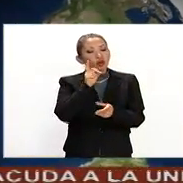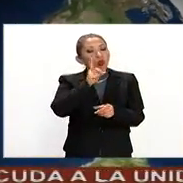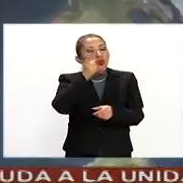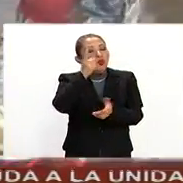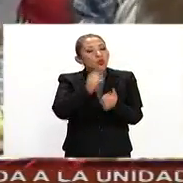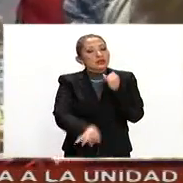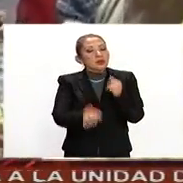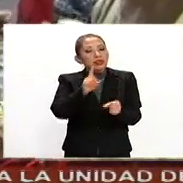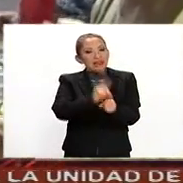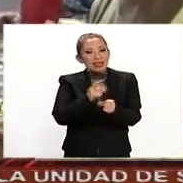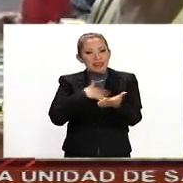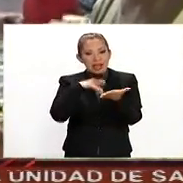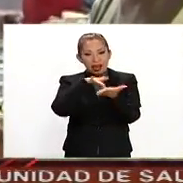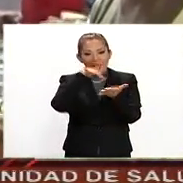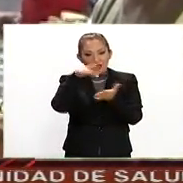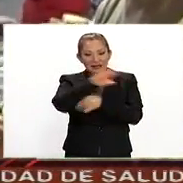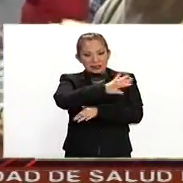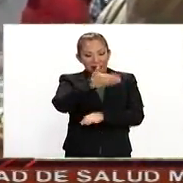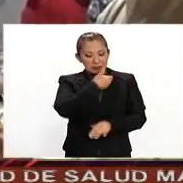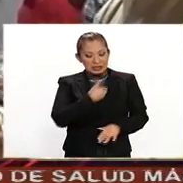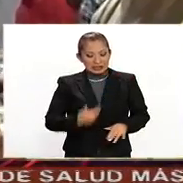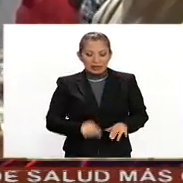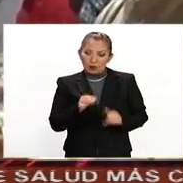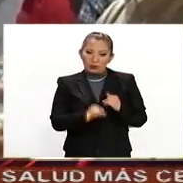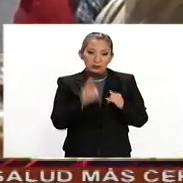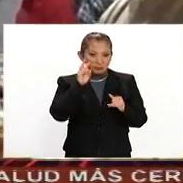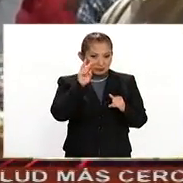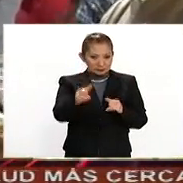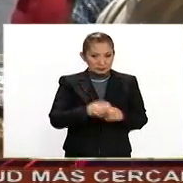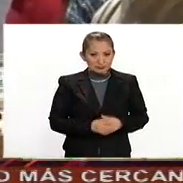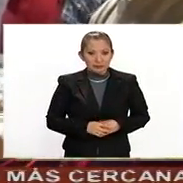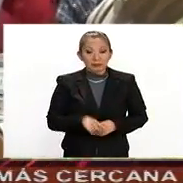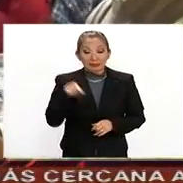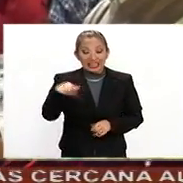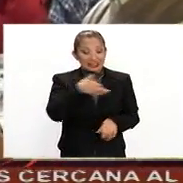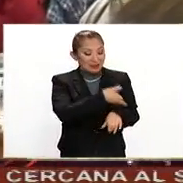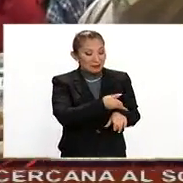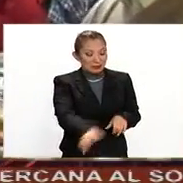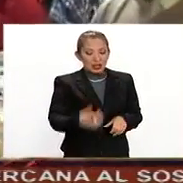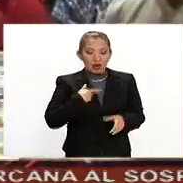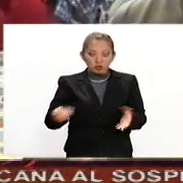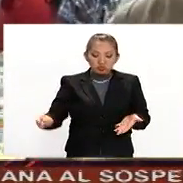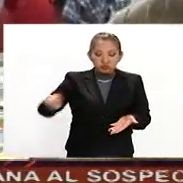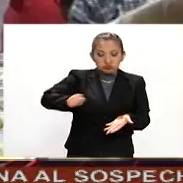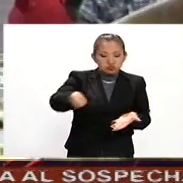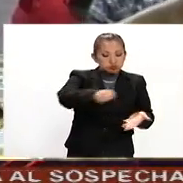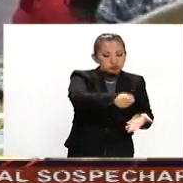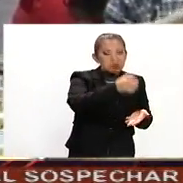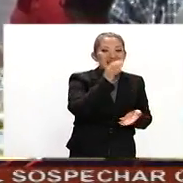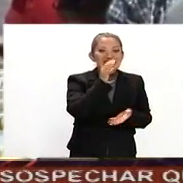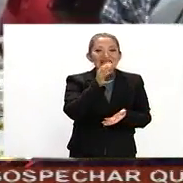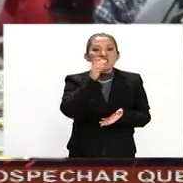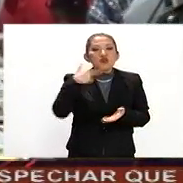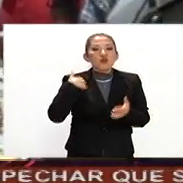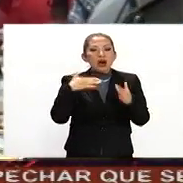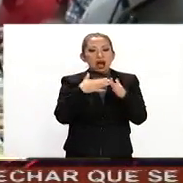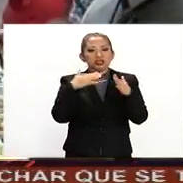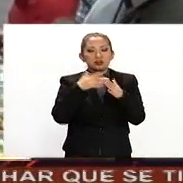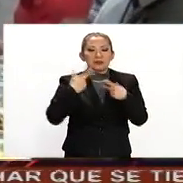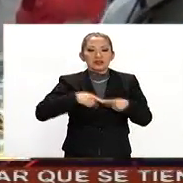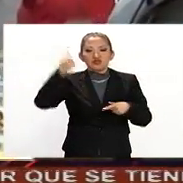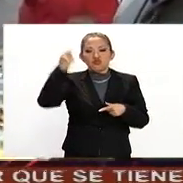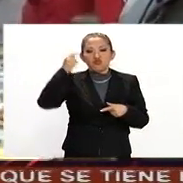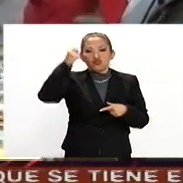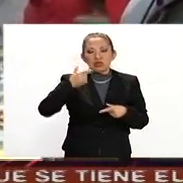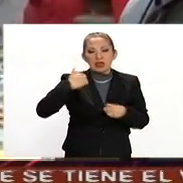día de acción de gracias ya como presidente, lo ve usted. Él y su familia sirvieron la cena en un hogar de jubilación